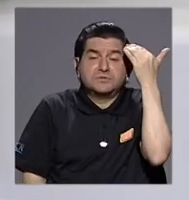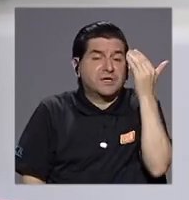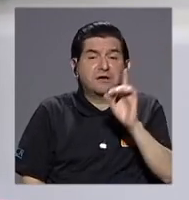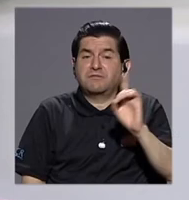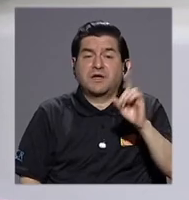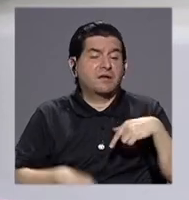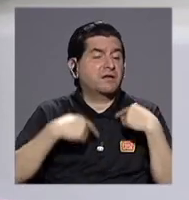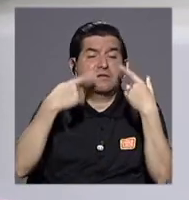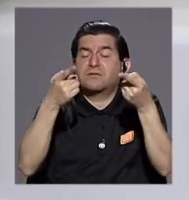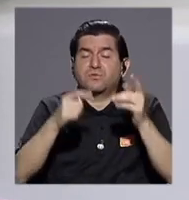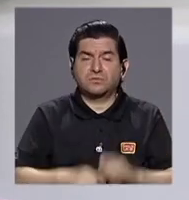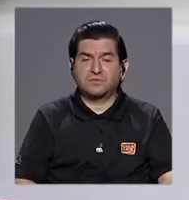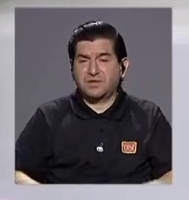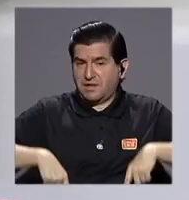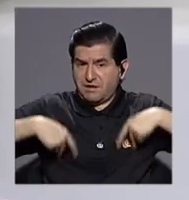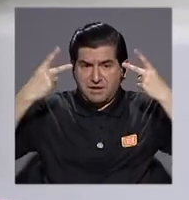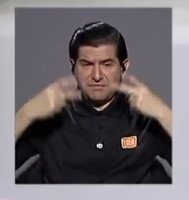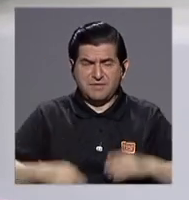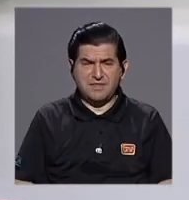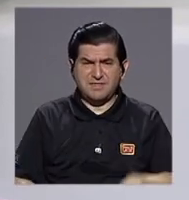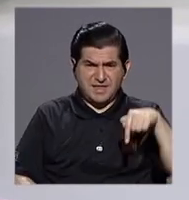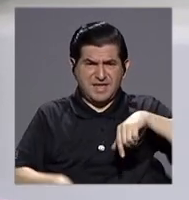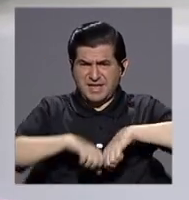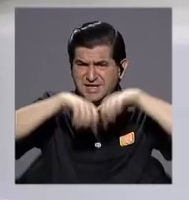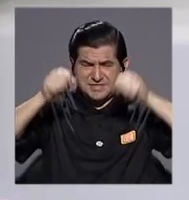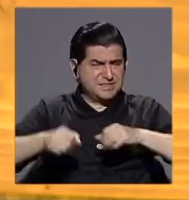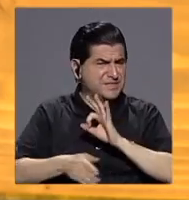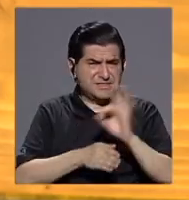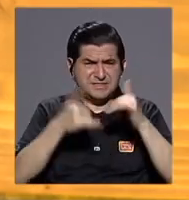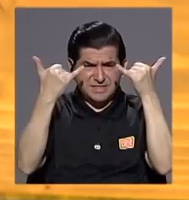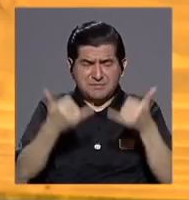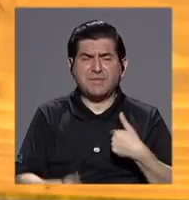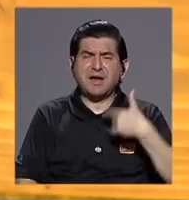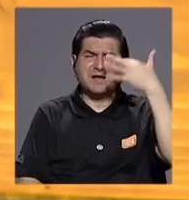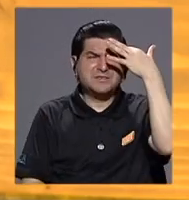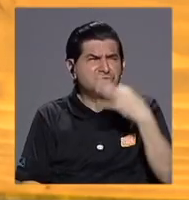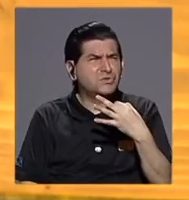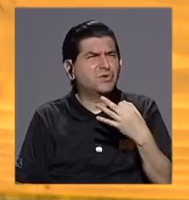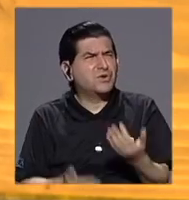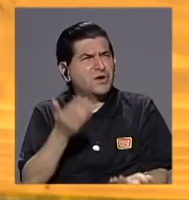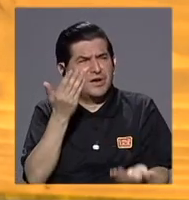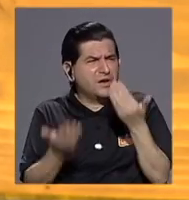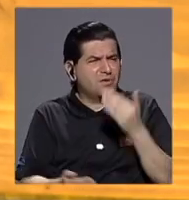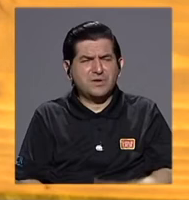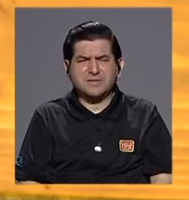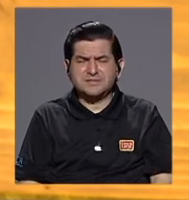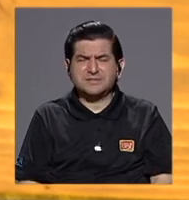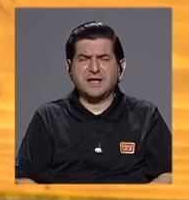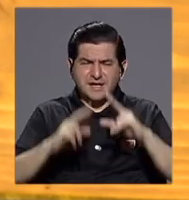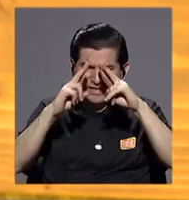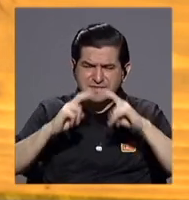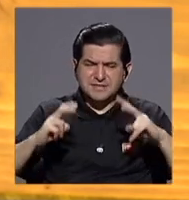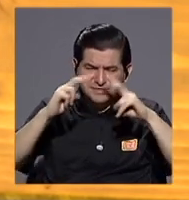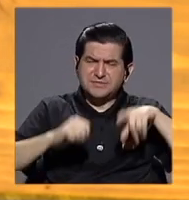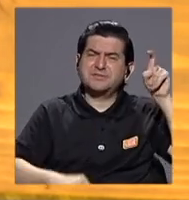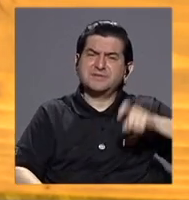se va en la vida. ¿Está obsoleto este sistema? Yo creo que convendría revisar